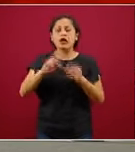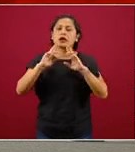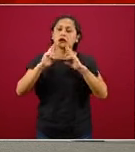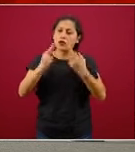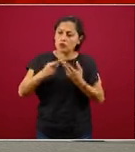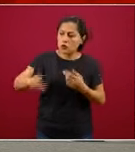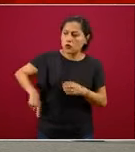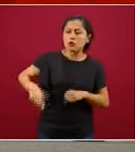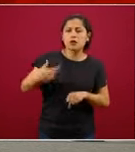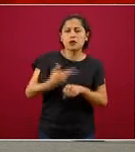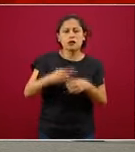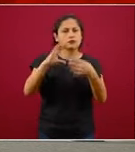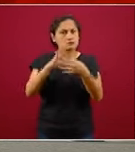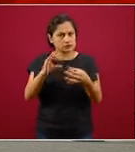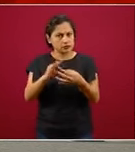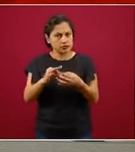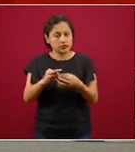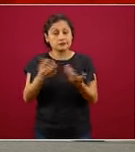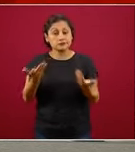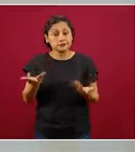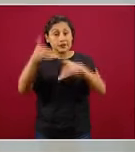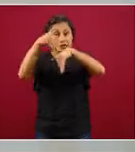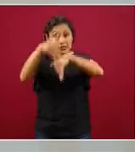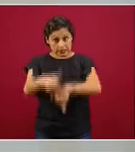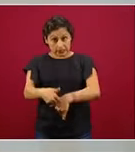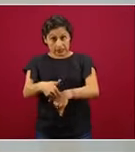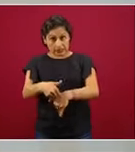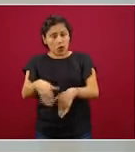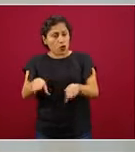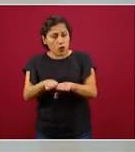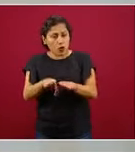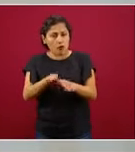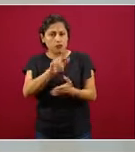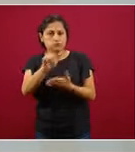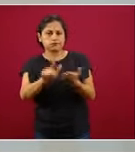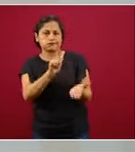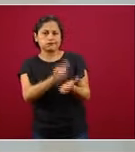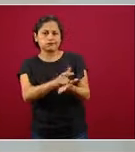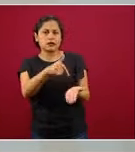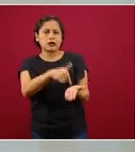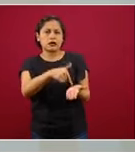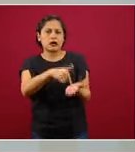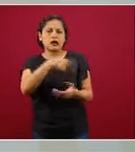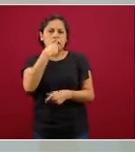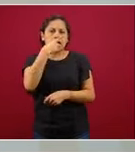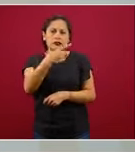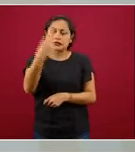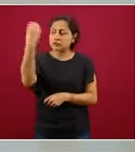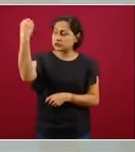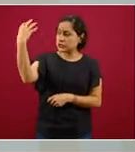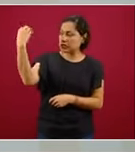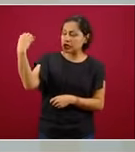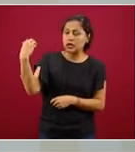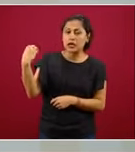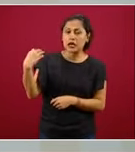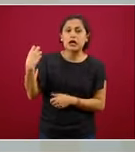fundamentado en la ley. El semáforo es un instrumento técnico. El semáforo no es un